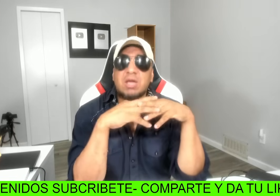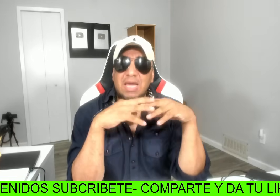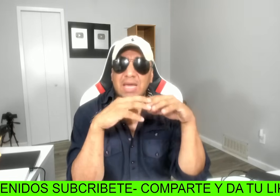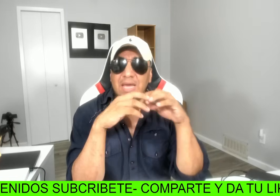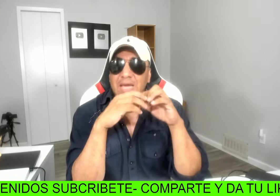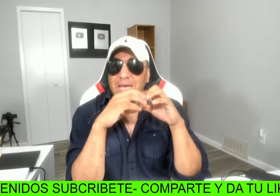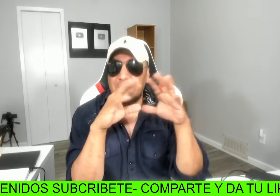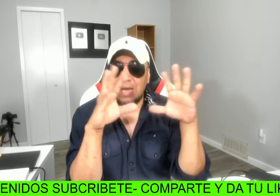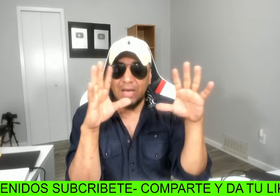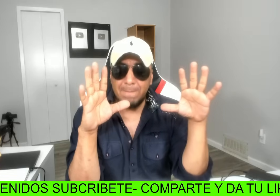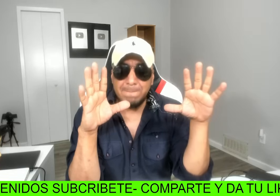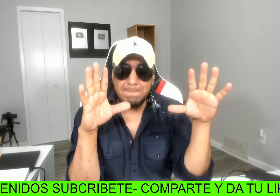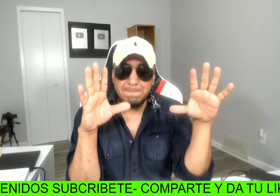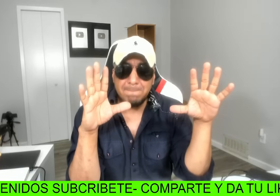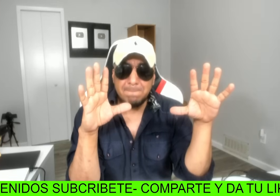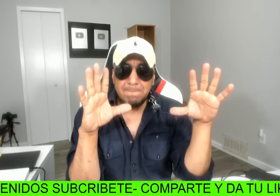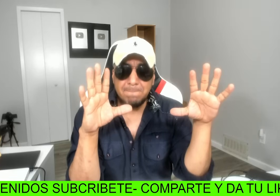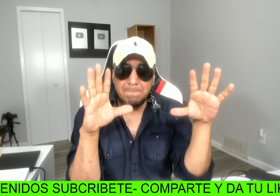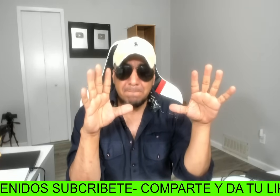entre los que...